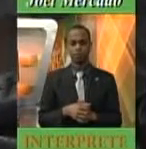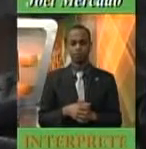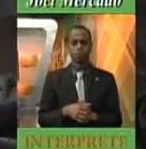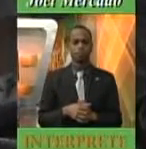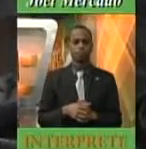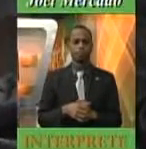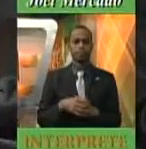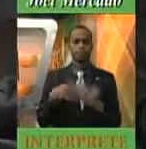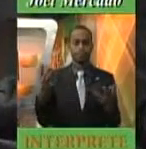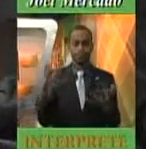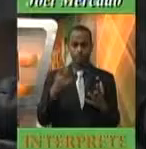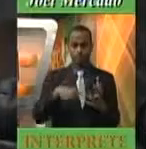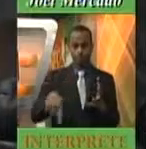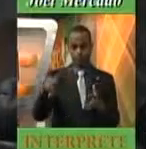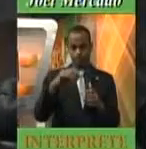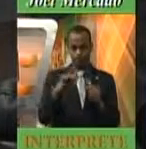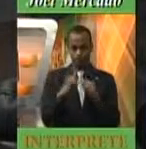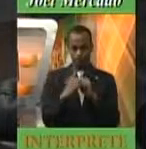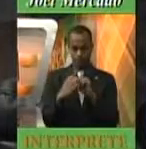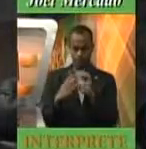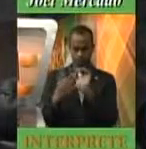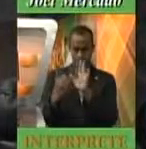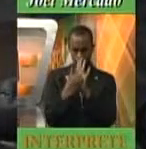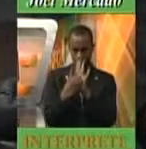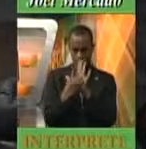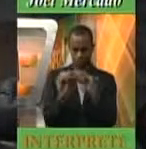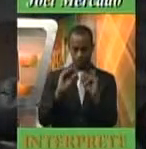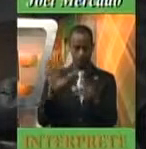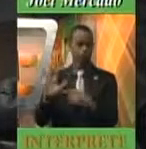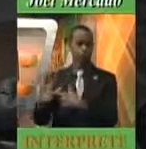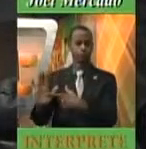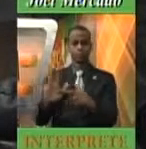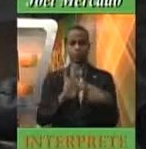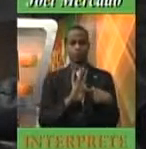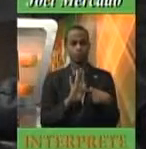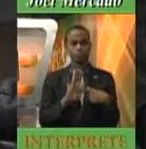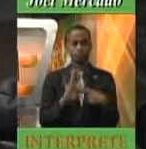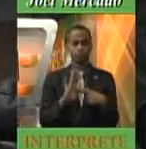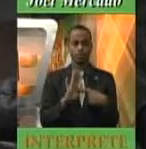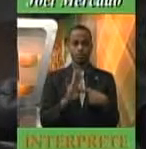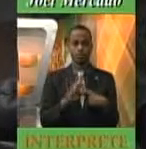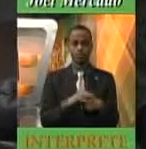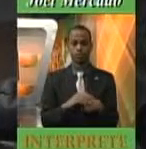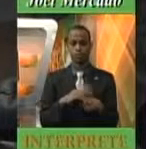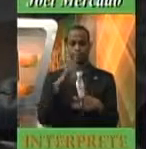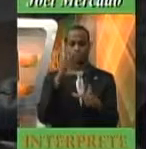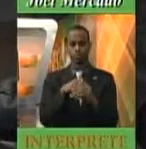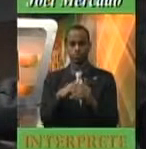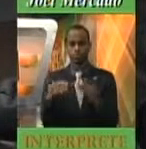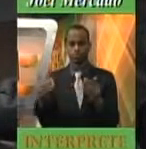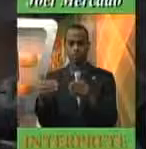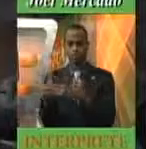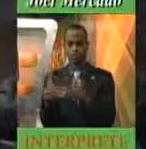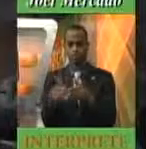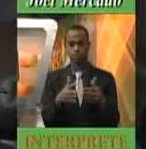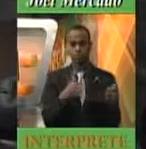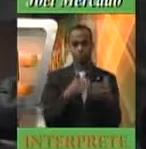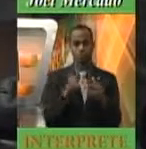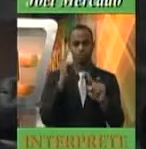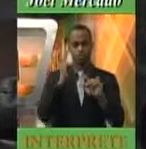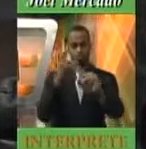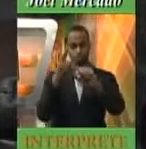Óigame, que la invalidez sea mostrada impúdicamente, si se quiere, en las esquinas, para